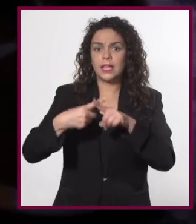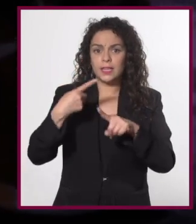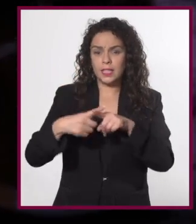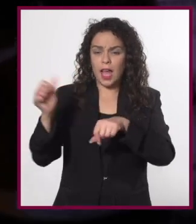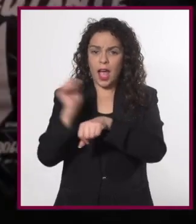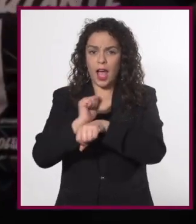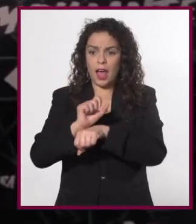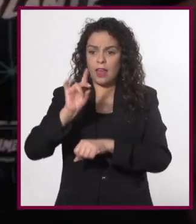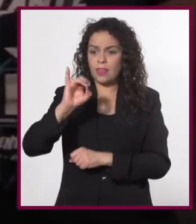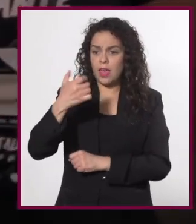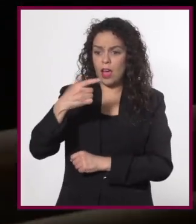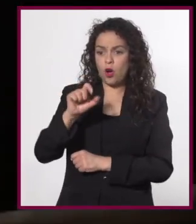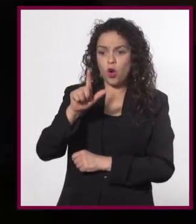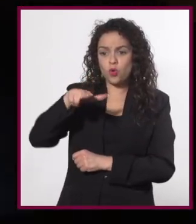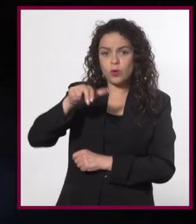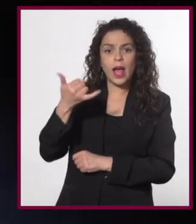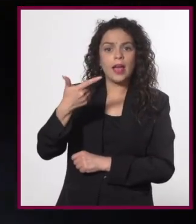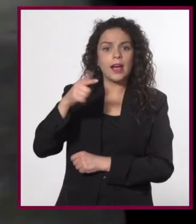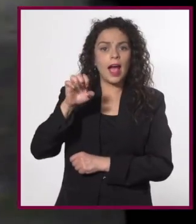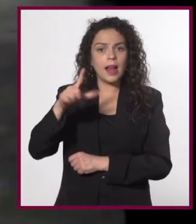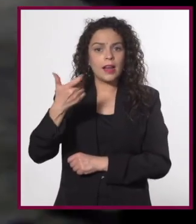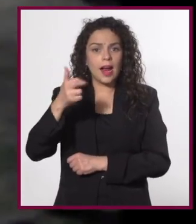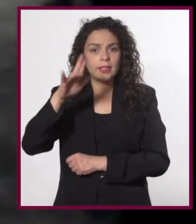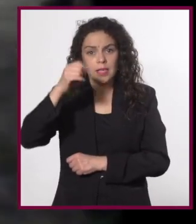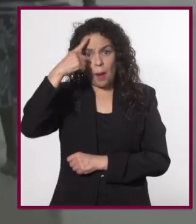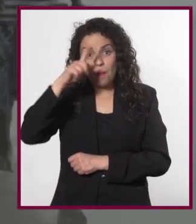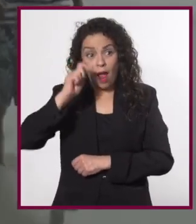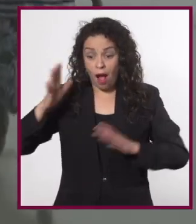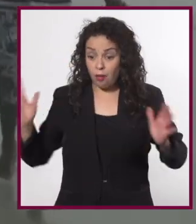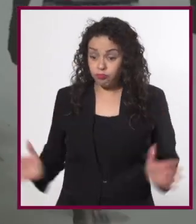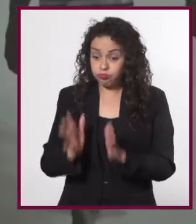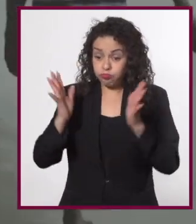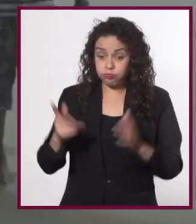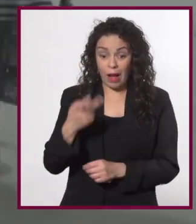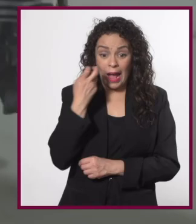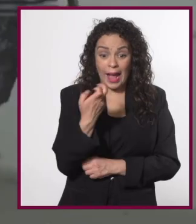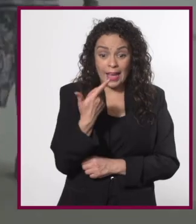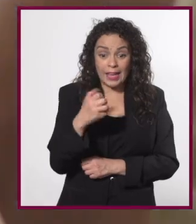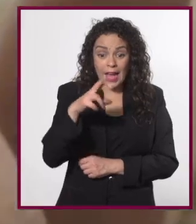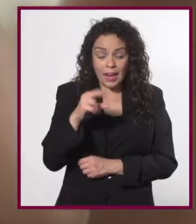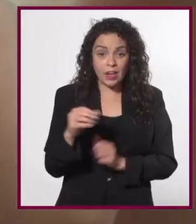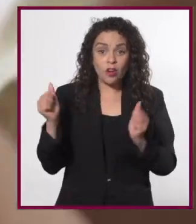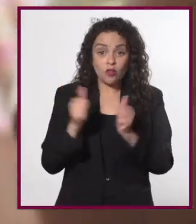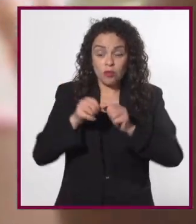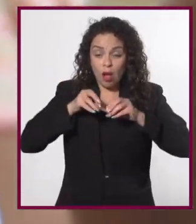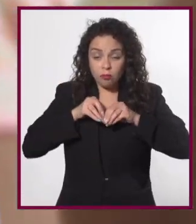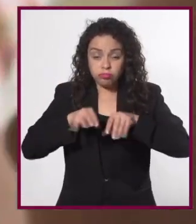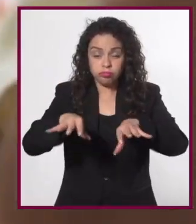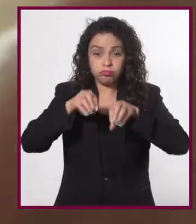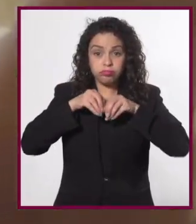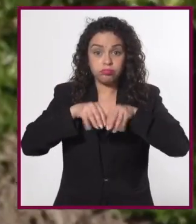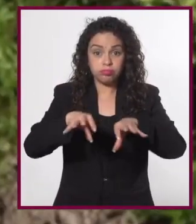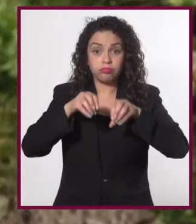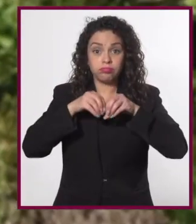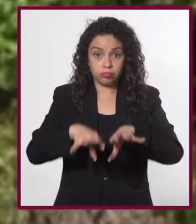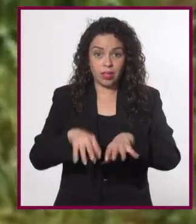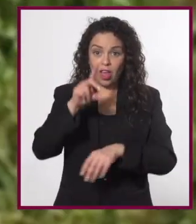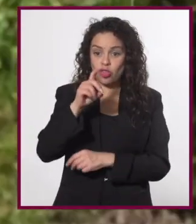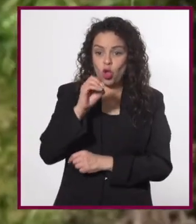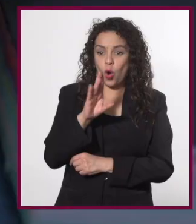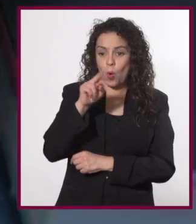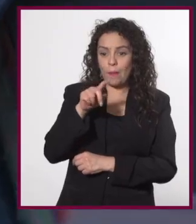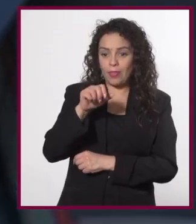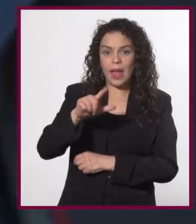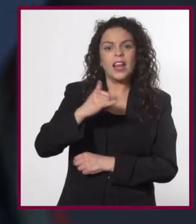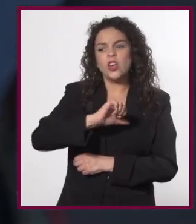y Gael García Bernal, con el objetivo de promover el género documental a través de su difusión y por medio de otras